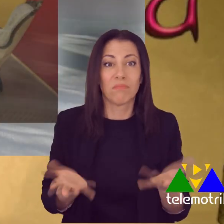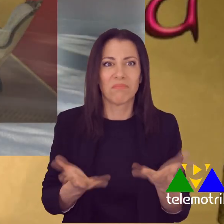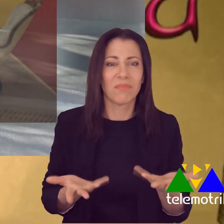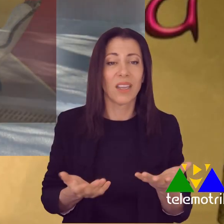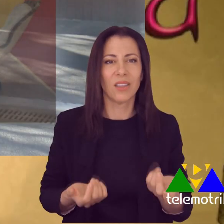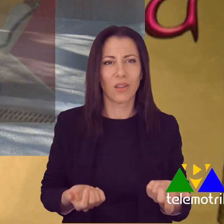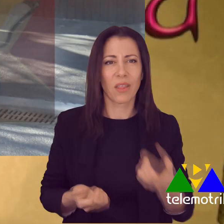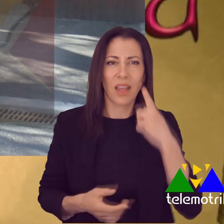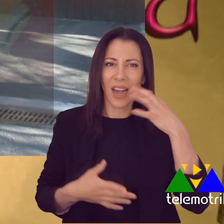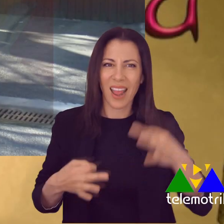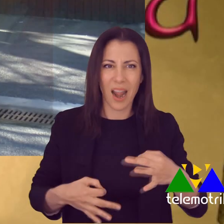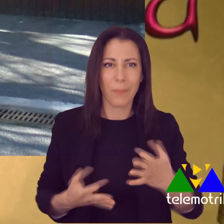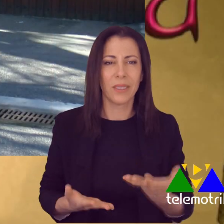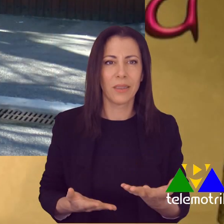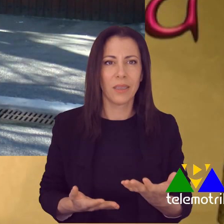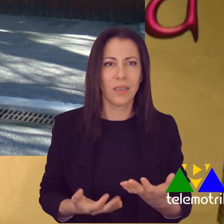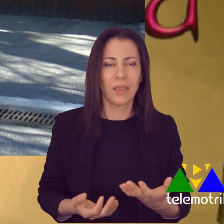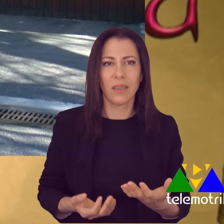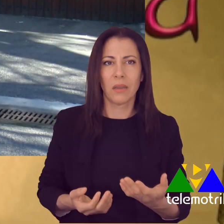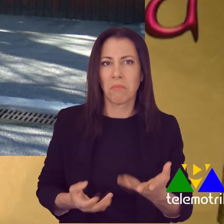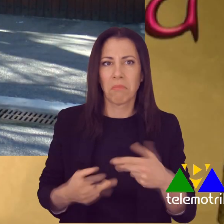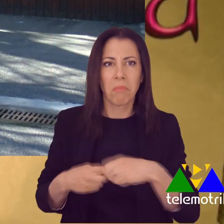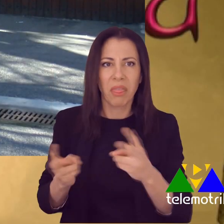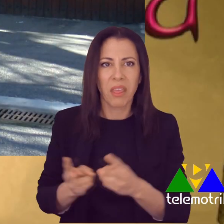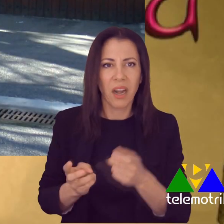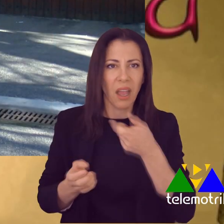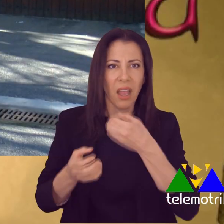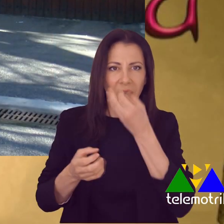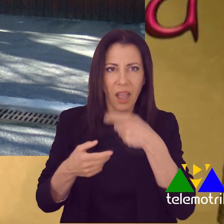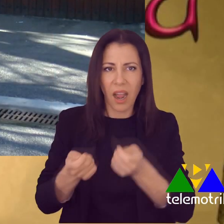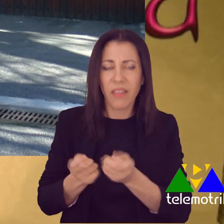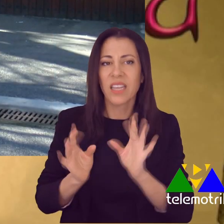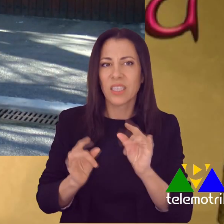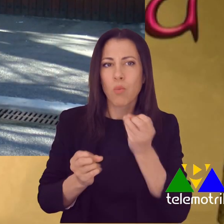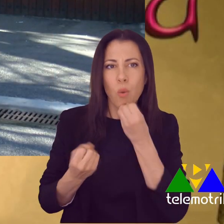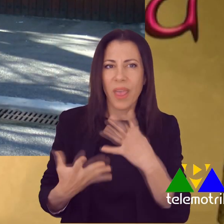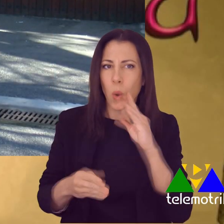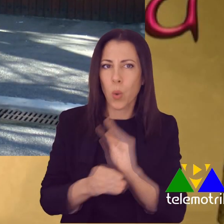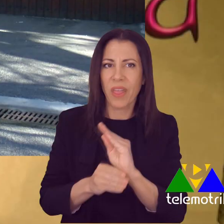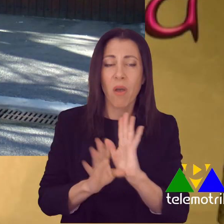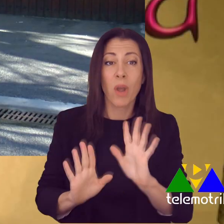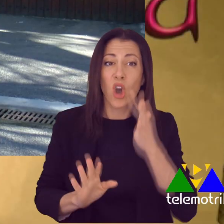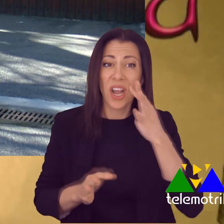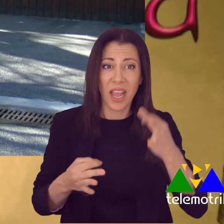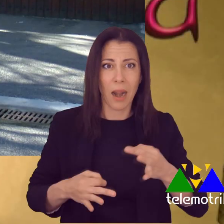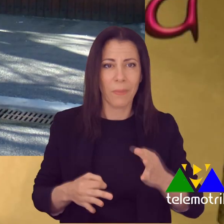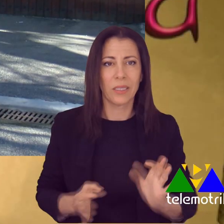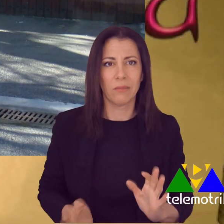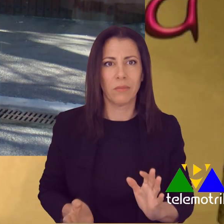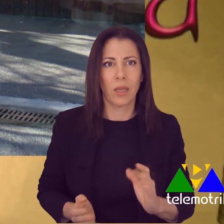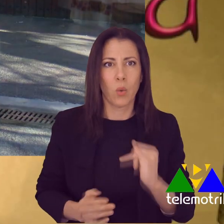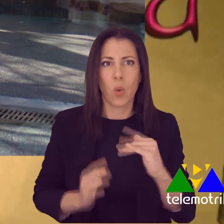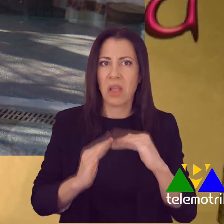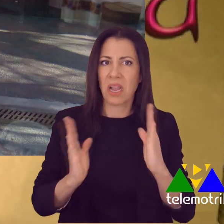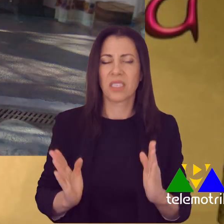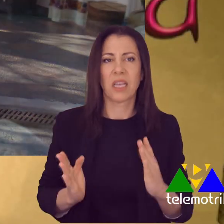O sea que realmente tiene piscina, tiene jardines, tiene tal, todo muy bien cuidado, pero realmente estamos hablando de una